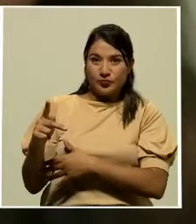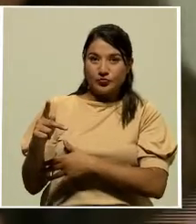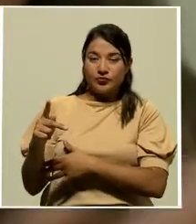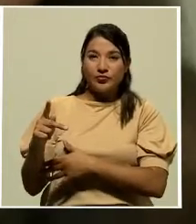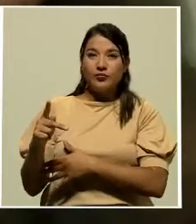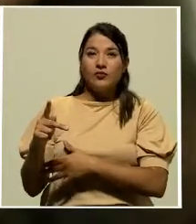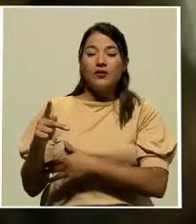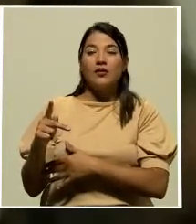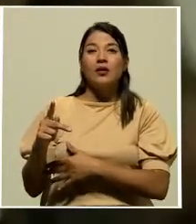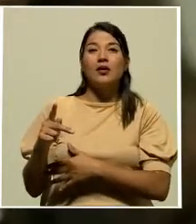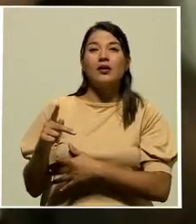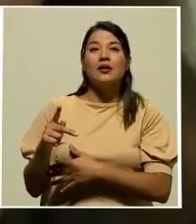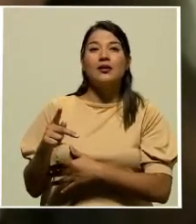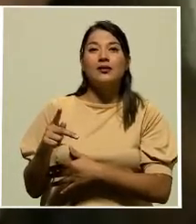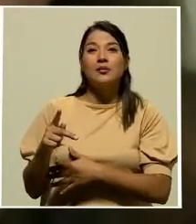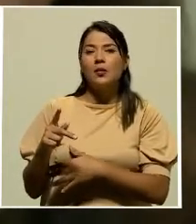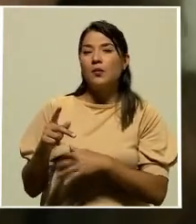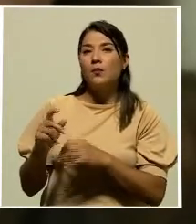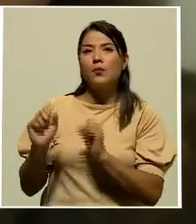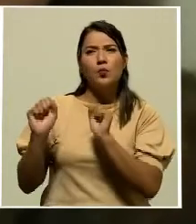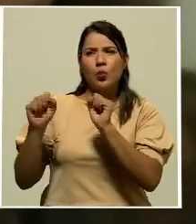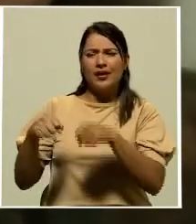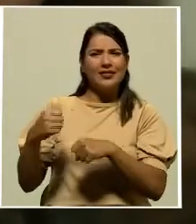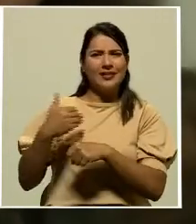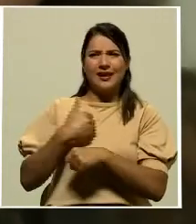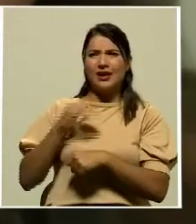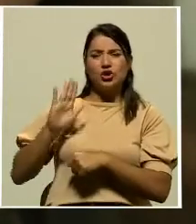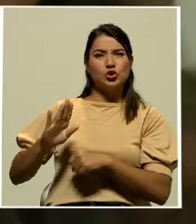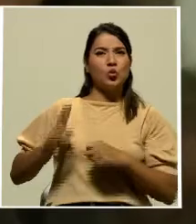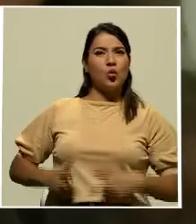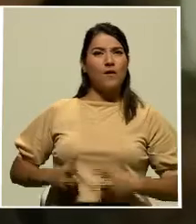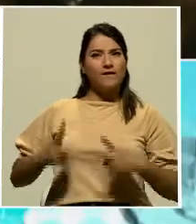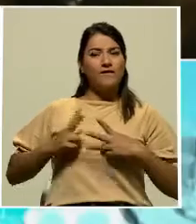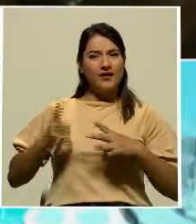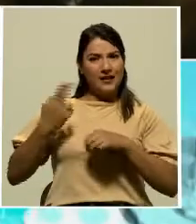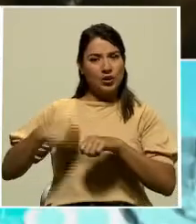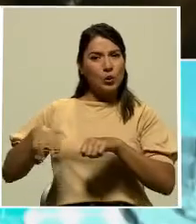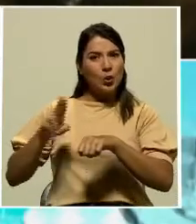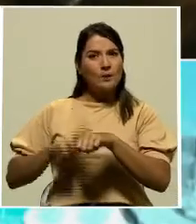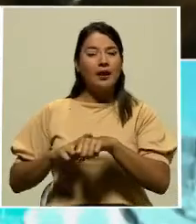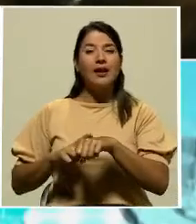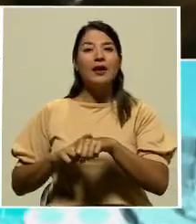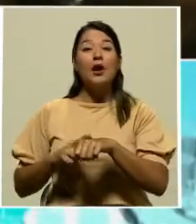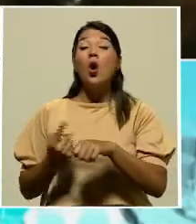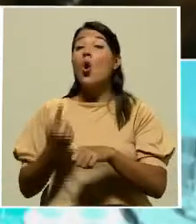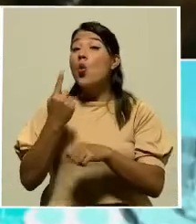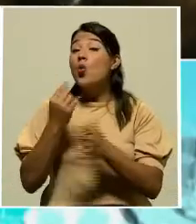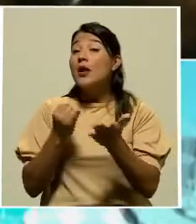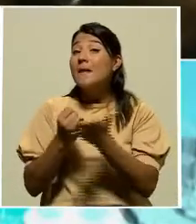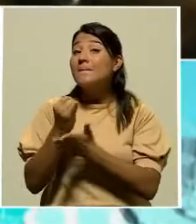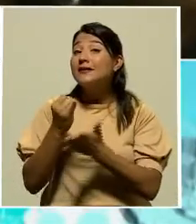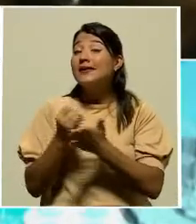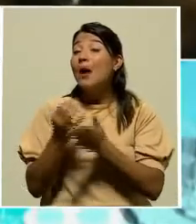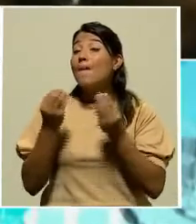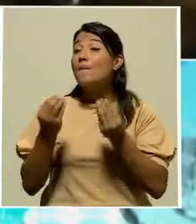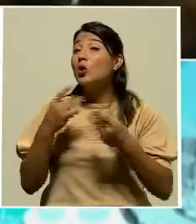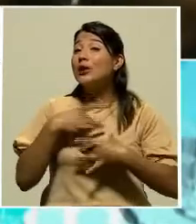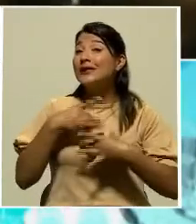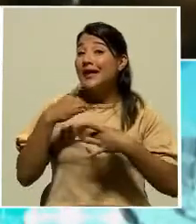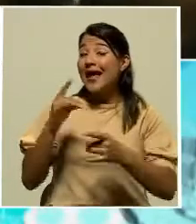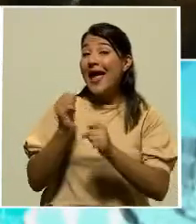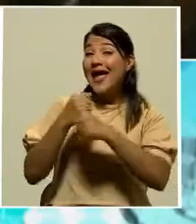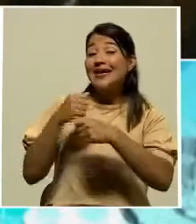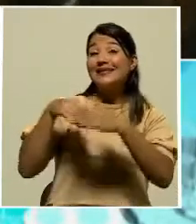haciendo sus cosas, teniendo su vida, ¿no? Normalmente. Hay un estudio muy interesante hecho en Reino Unido